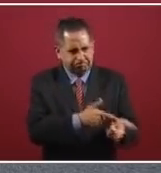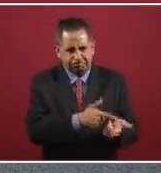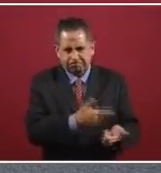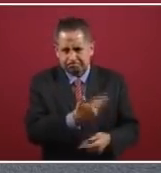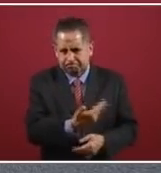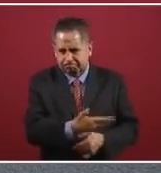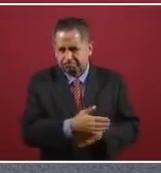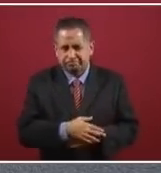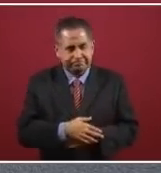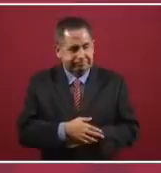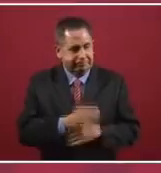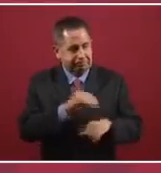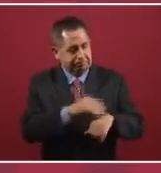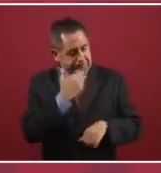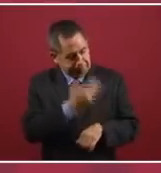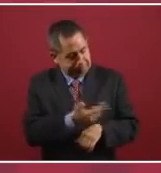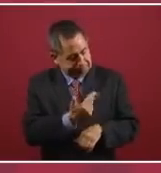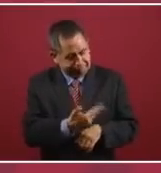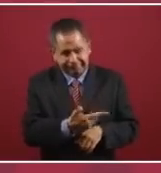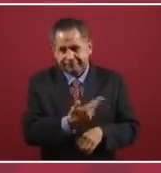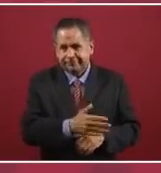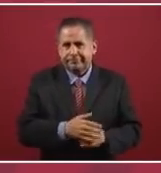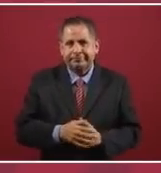se han portado muy bien,